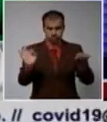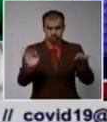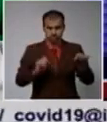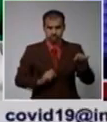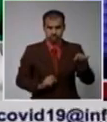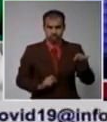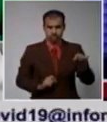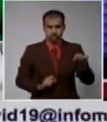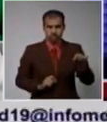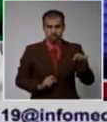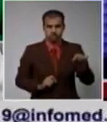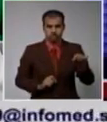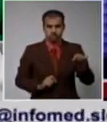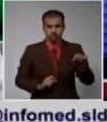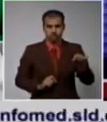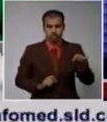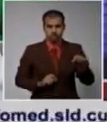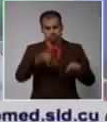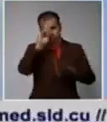han dado